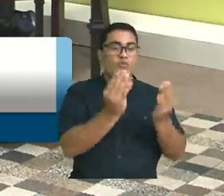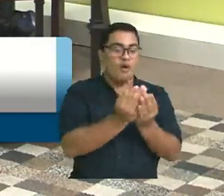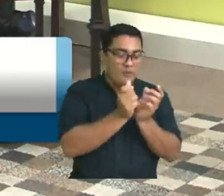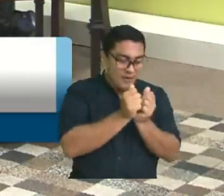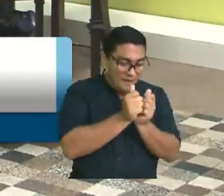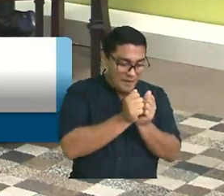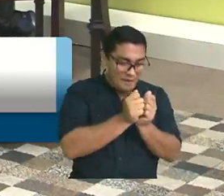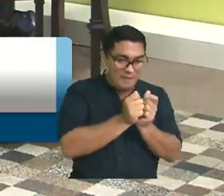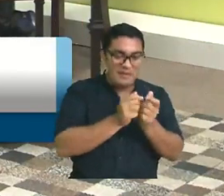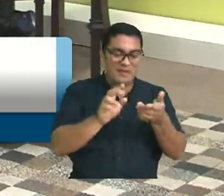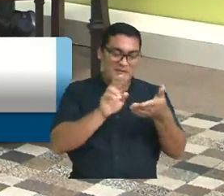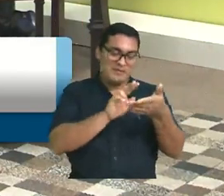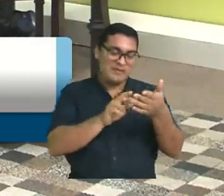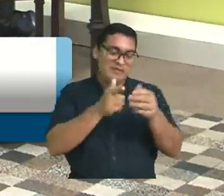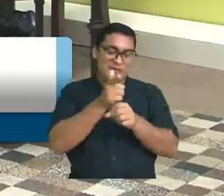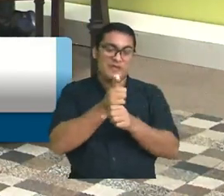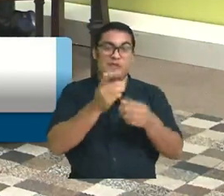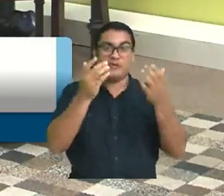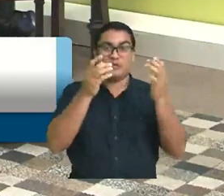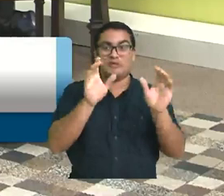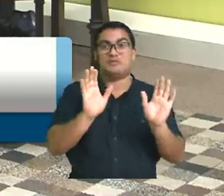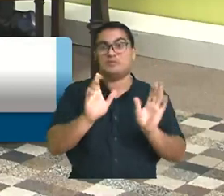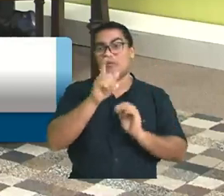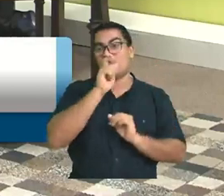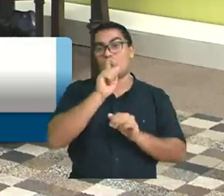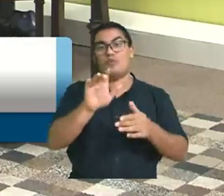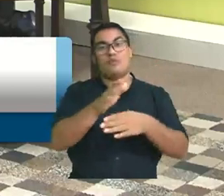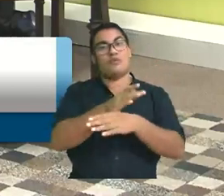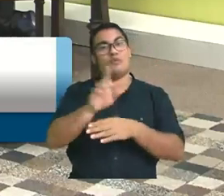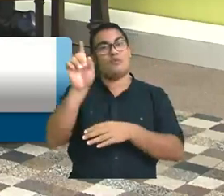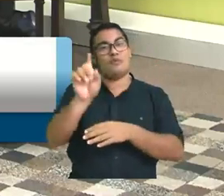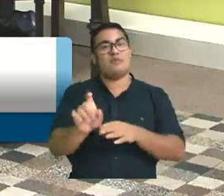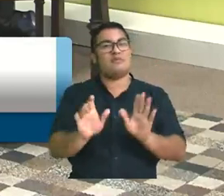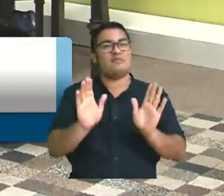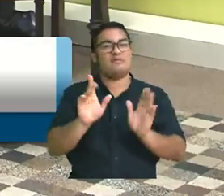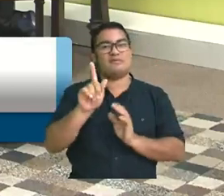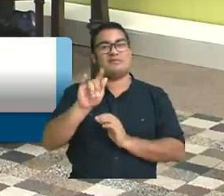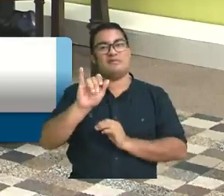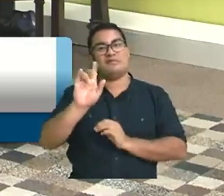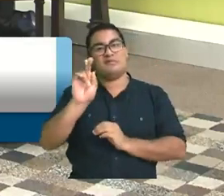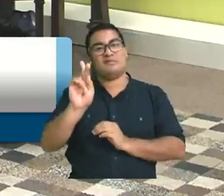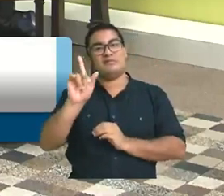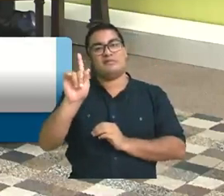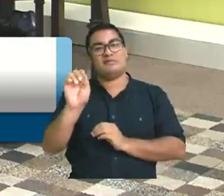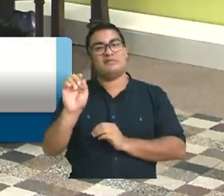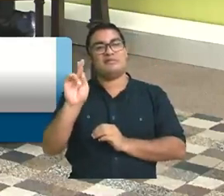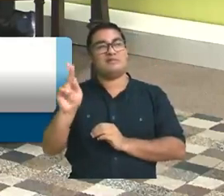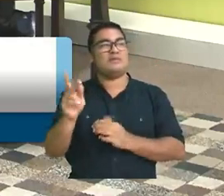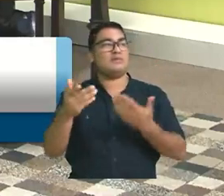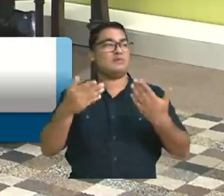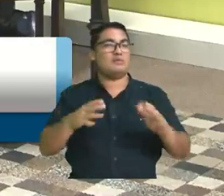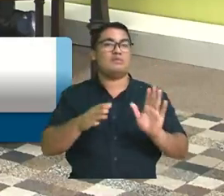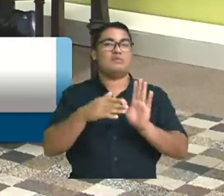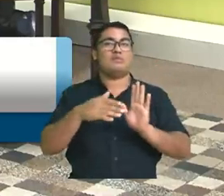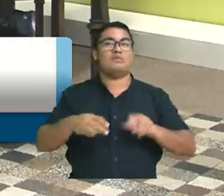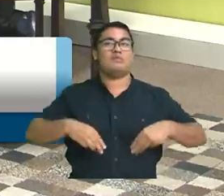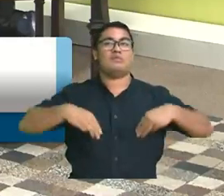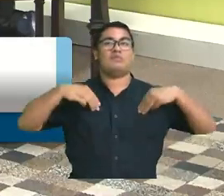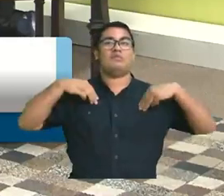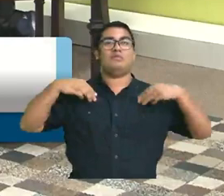se pone a ver videos, se pone a estar en todas las redes sociales, a hacer TikTok. Ahora que estamos al TikTok. El TikTok,